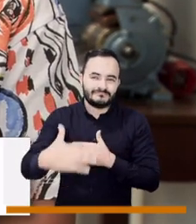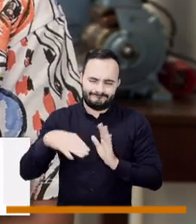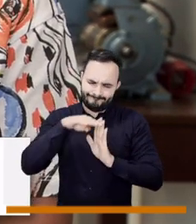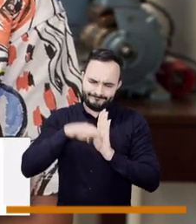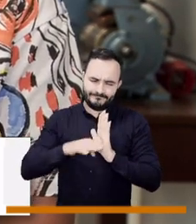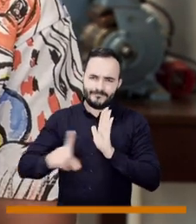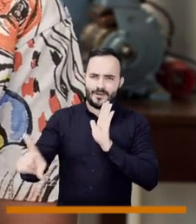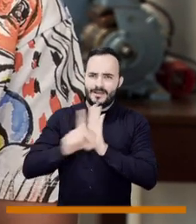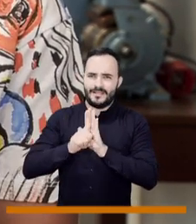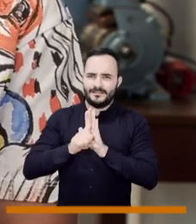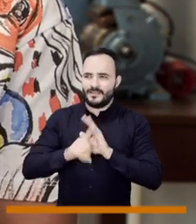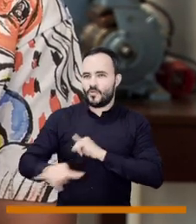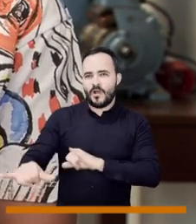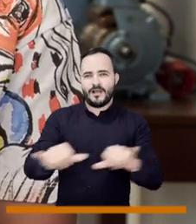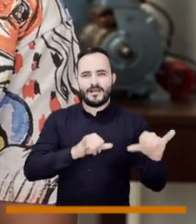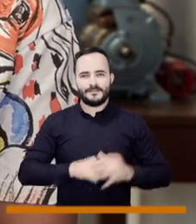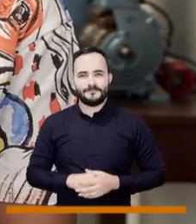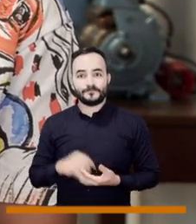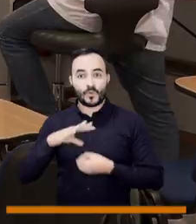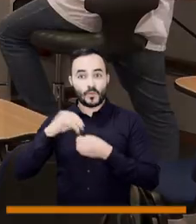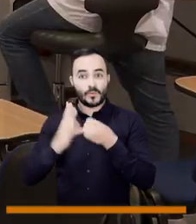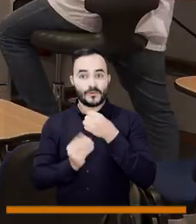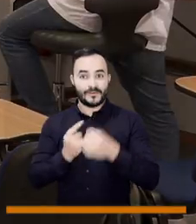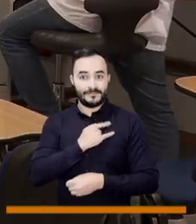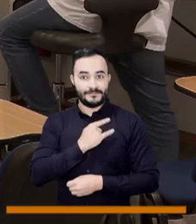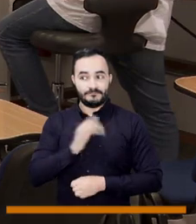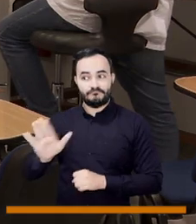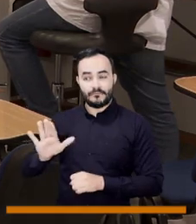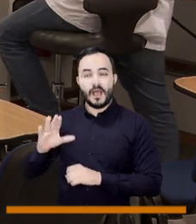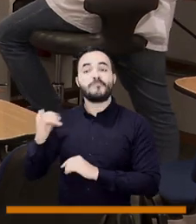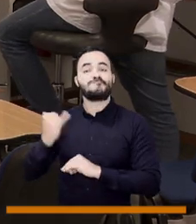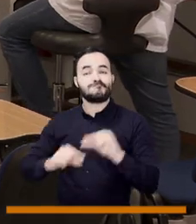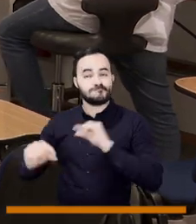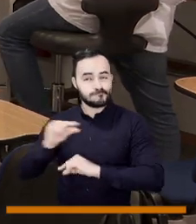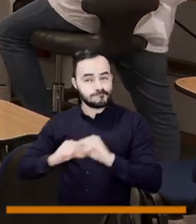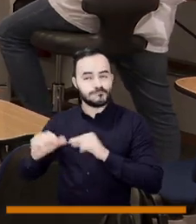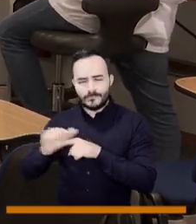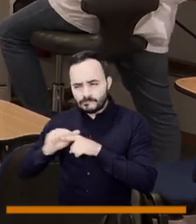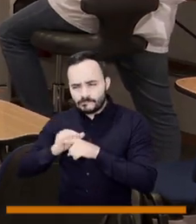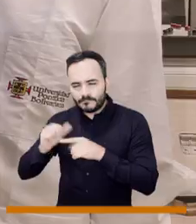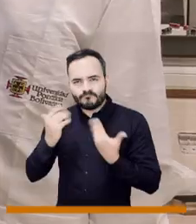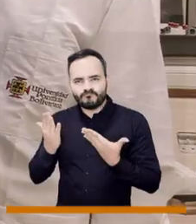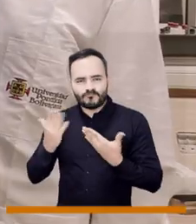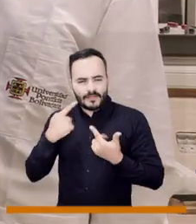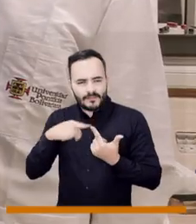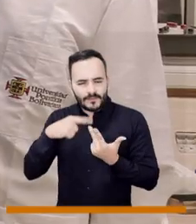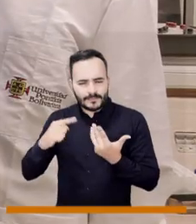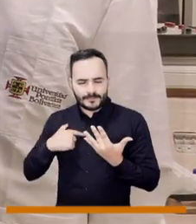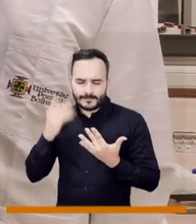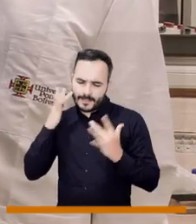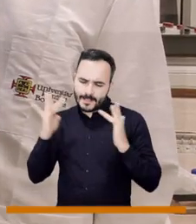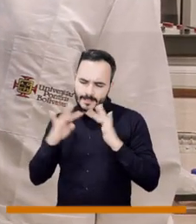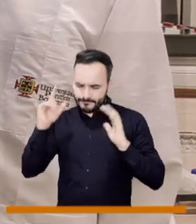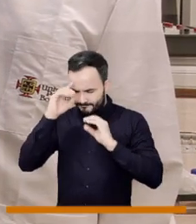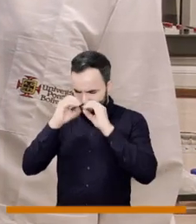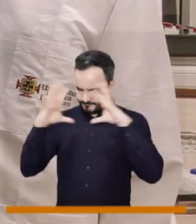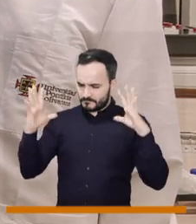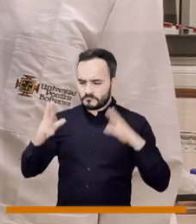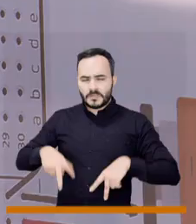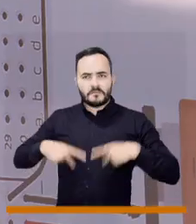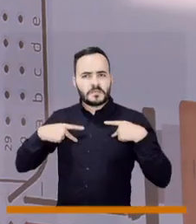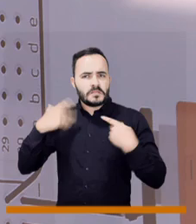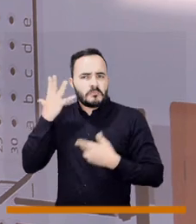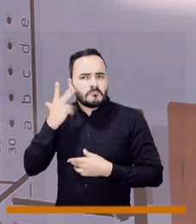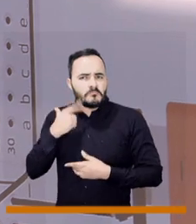futuro. La UPB tiene un laboratorio donde se dedica a investigar los diferentes usos que le podemos dar en la vida cotidiana.